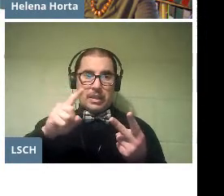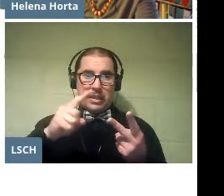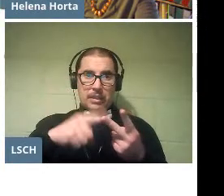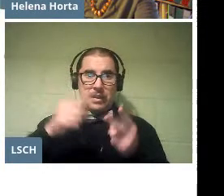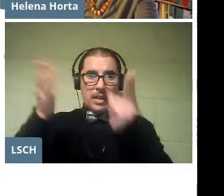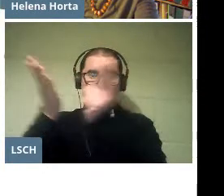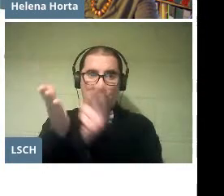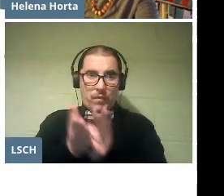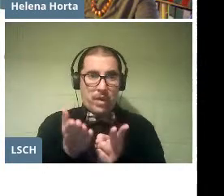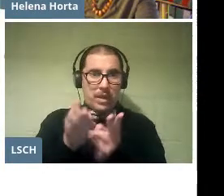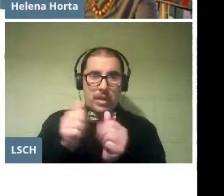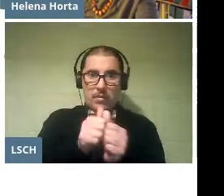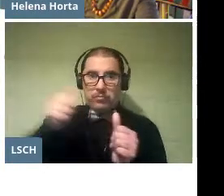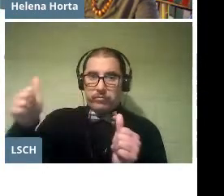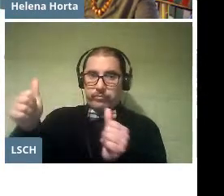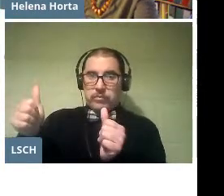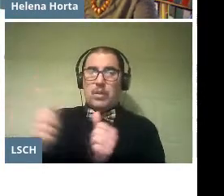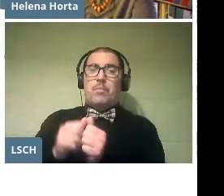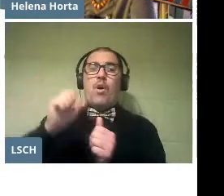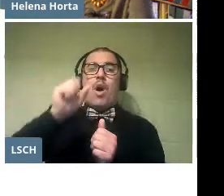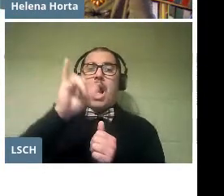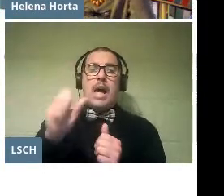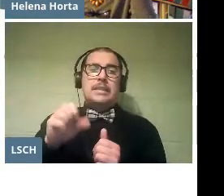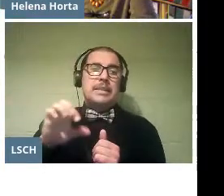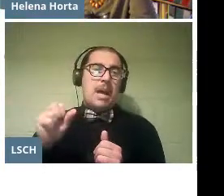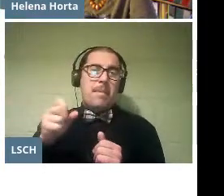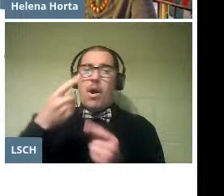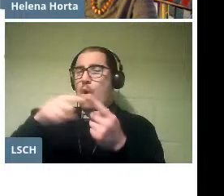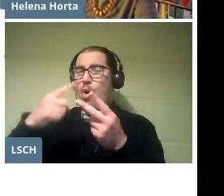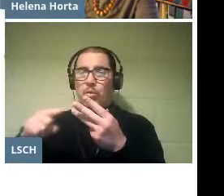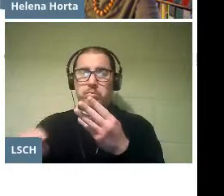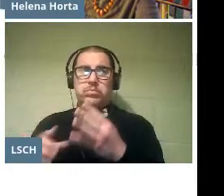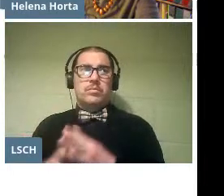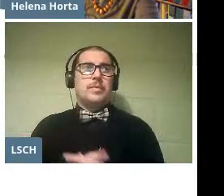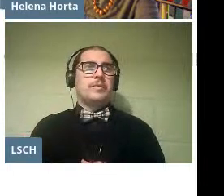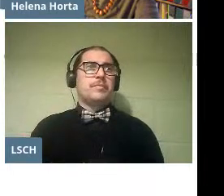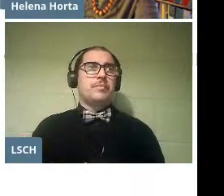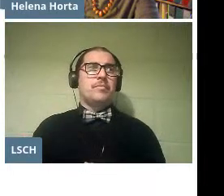valles interiores como Azapa, etcétera, otros que vamos a ver a continuación.